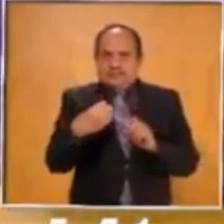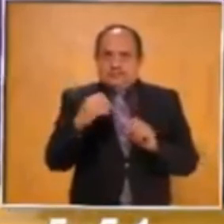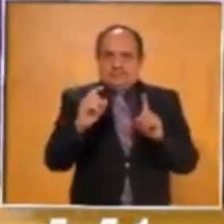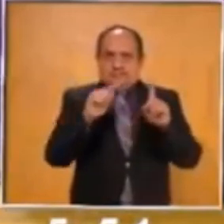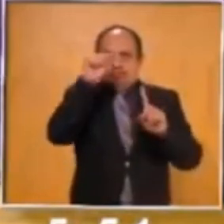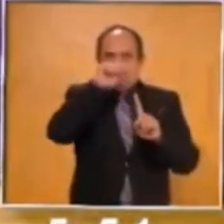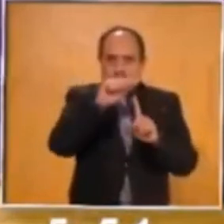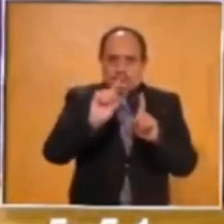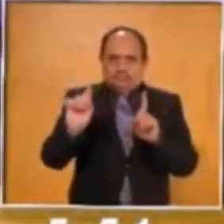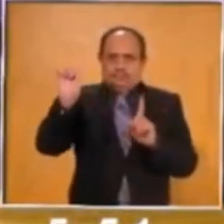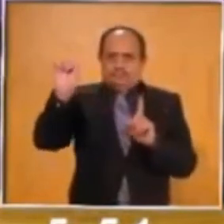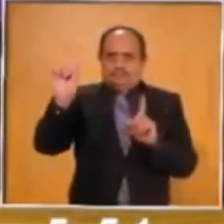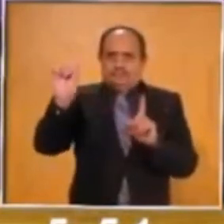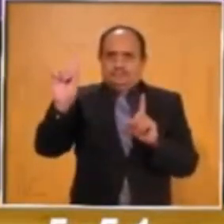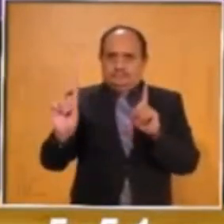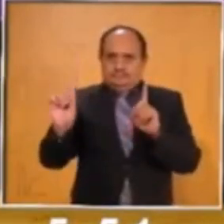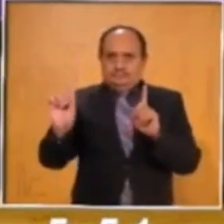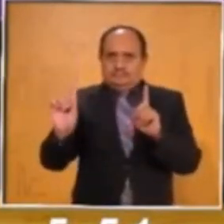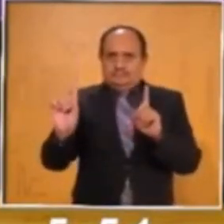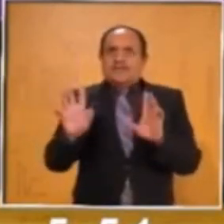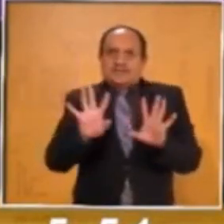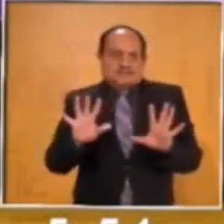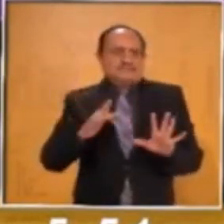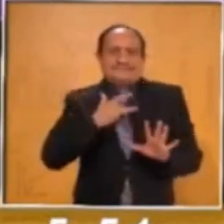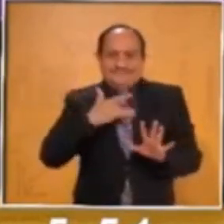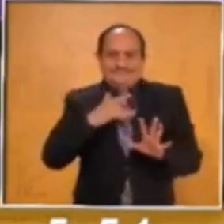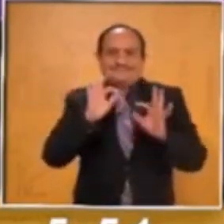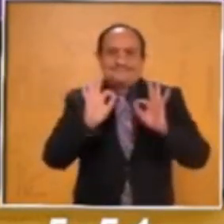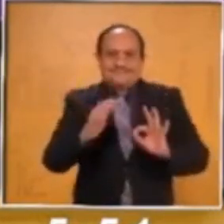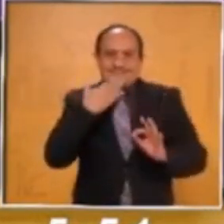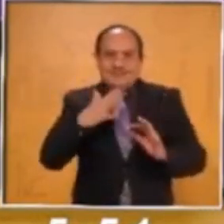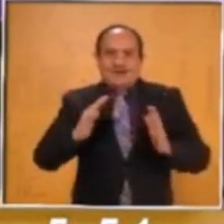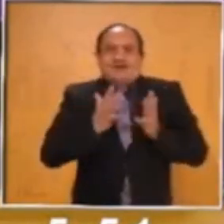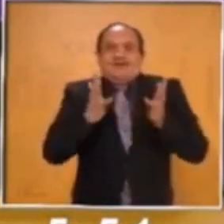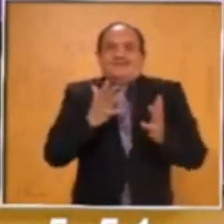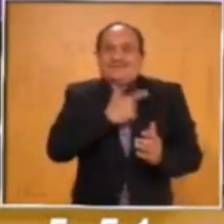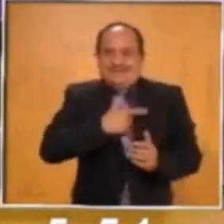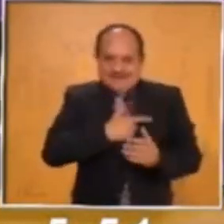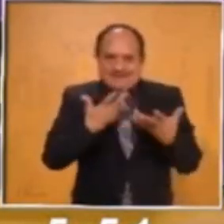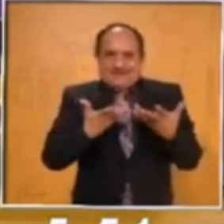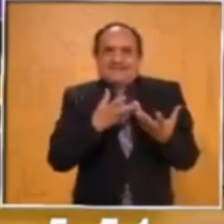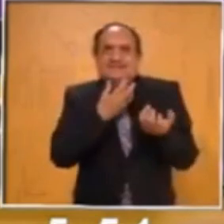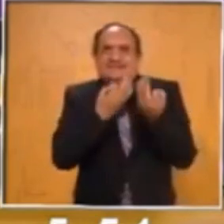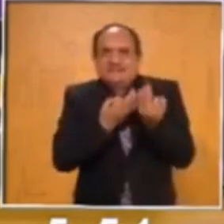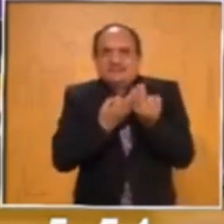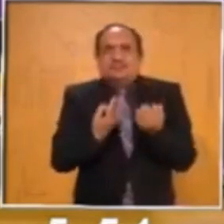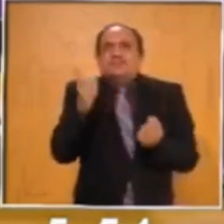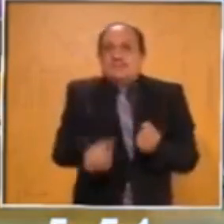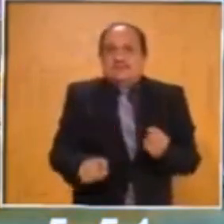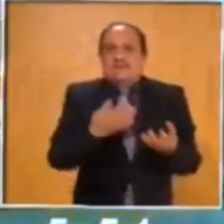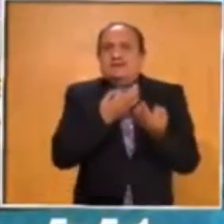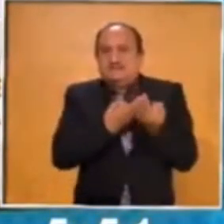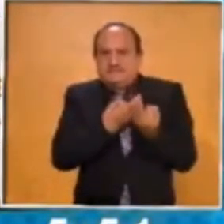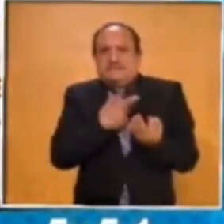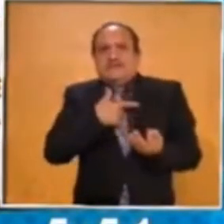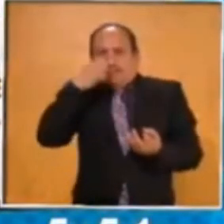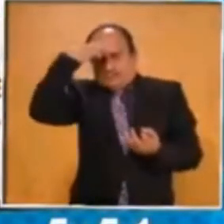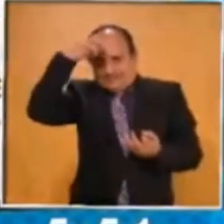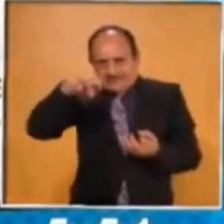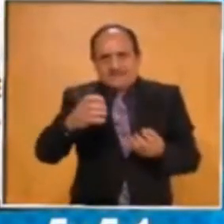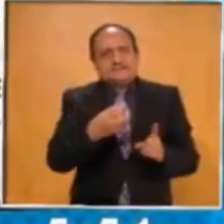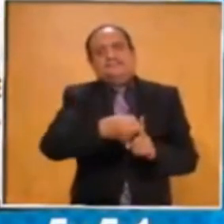para indicar que la oración se expresa con satisfacción, asombro, alegría, súplica, mandato, deseo, gusto, extrañeza,